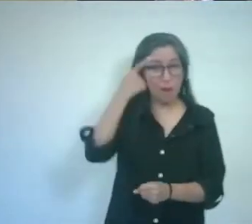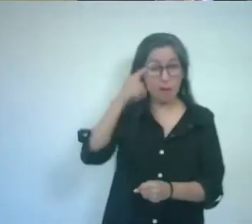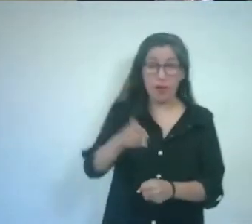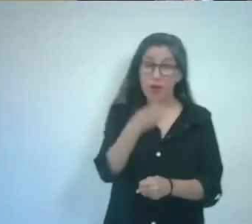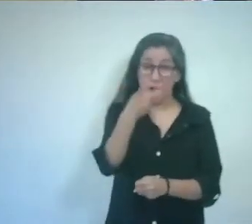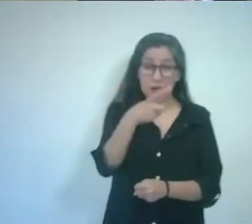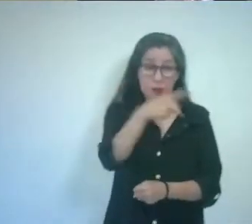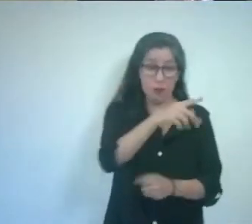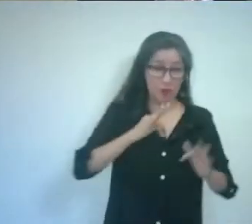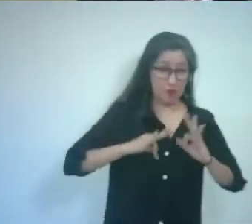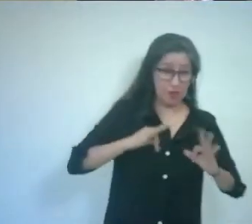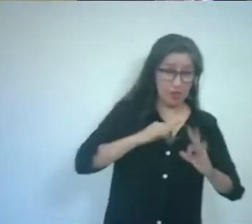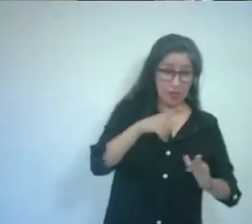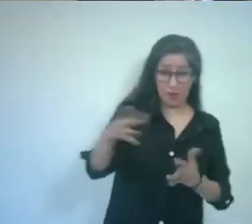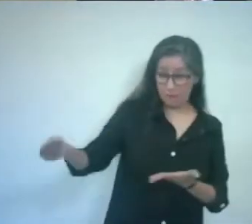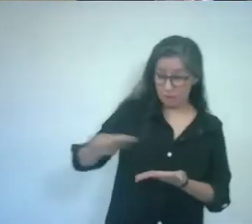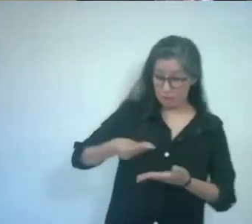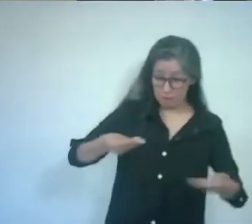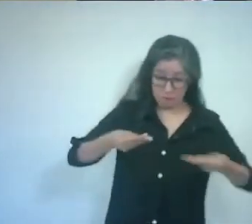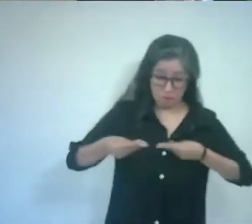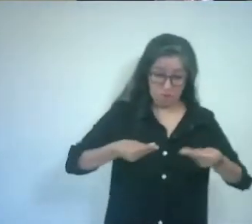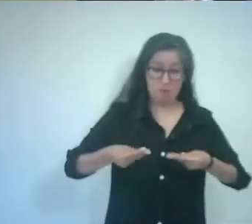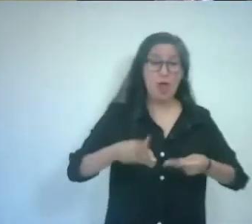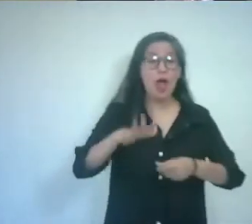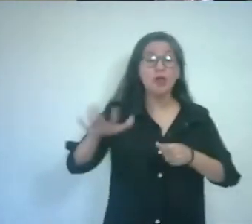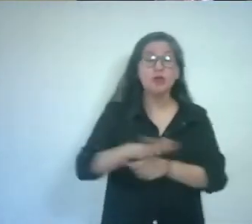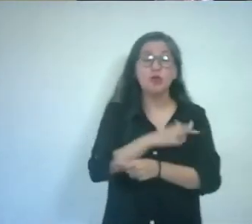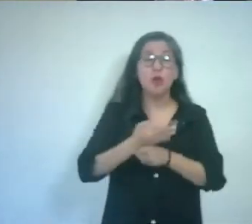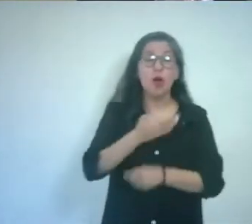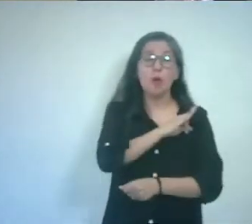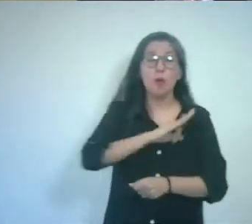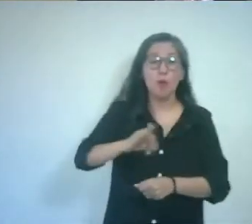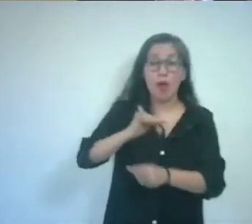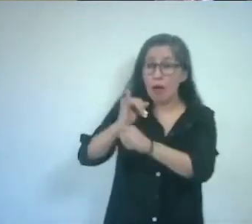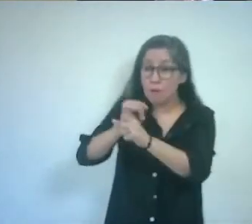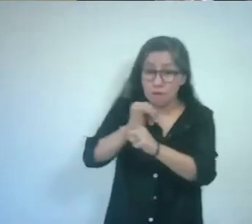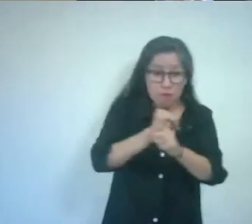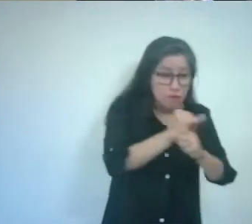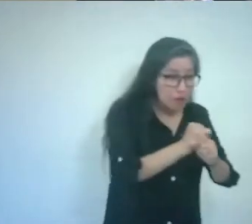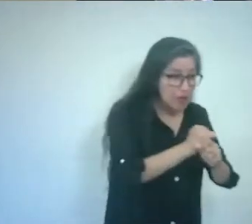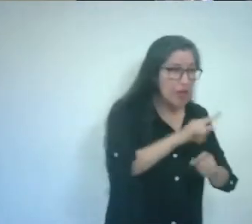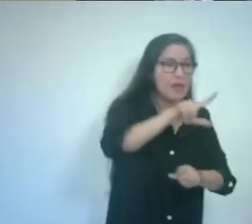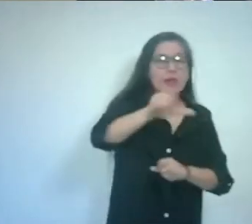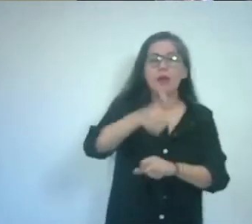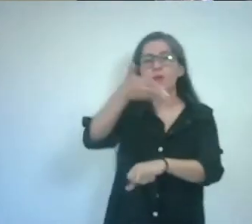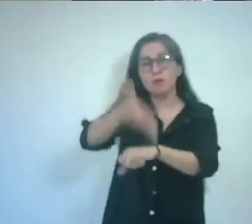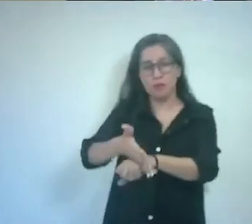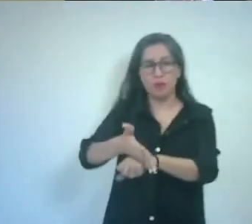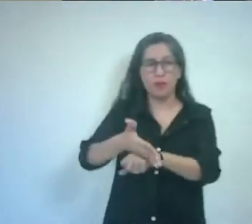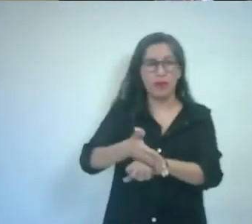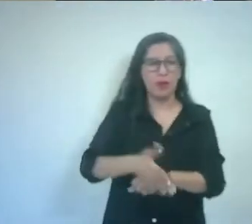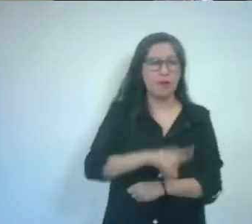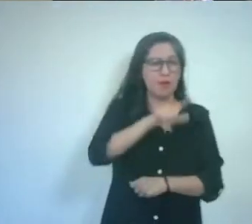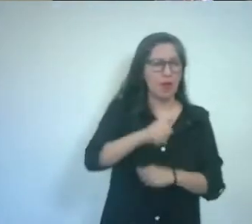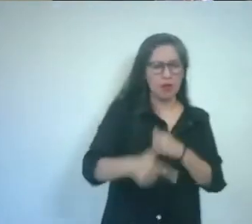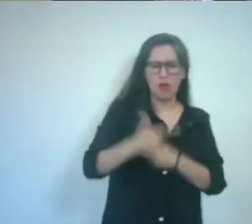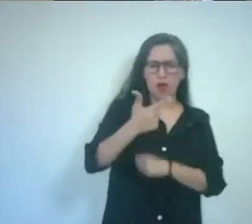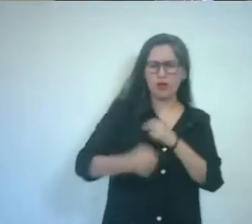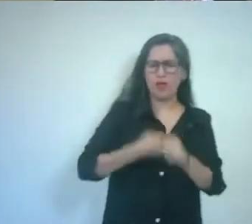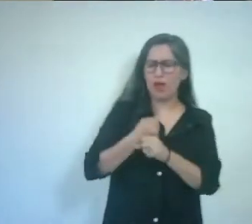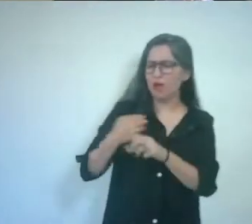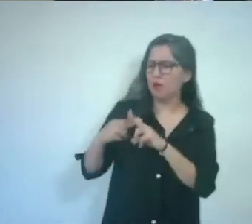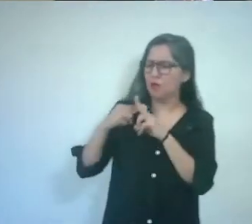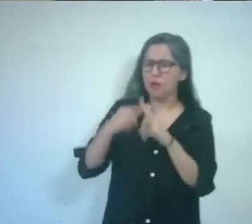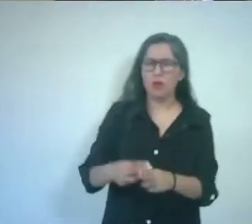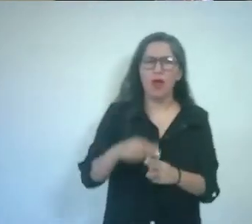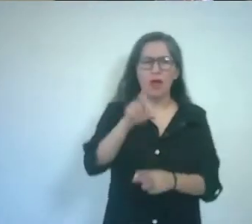la Fiscalía tenga los elementos para poder investigar y para poder sancionar. Durante los últimos 12 años, a nivel nacional se han levantado más